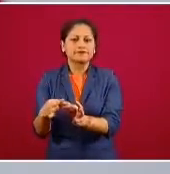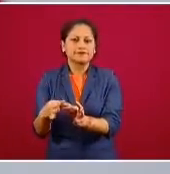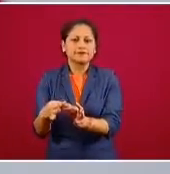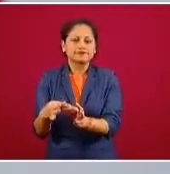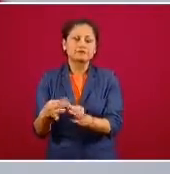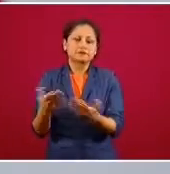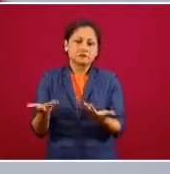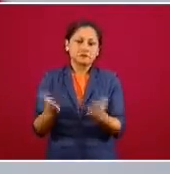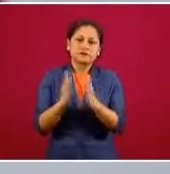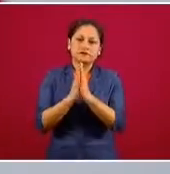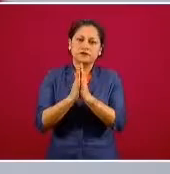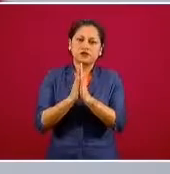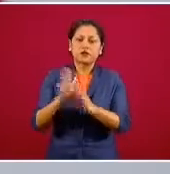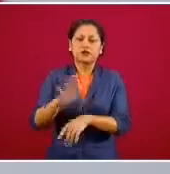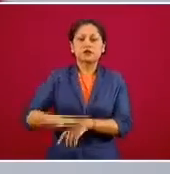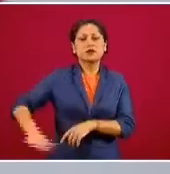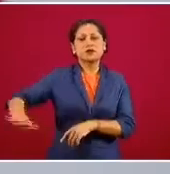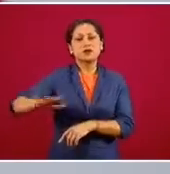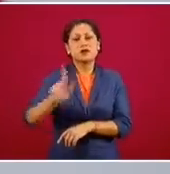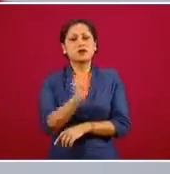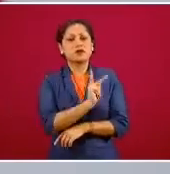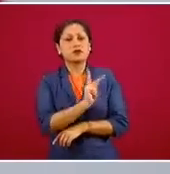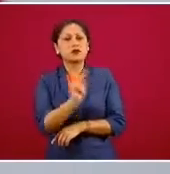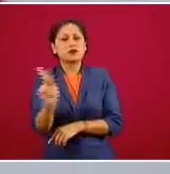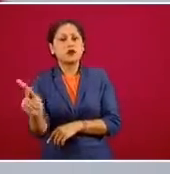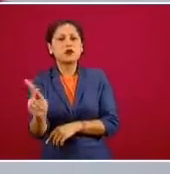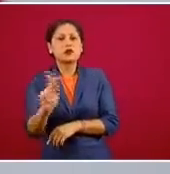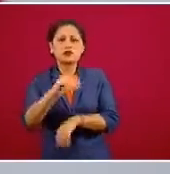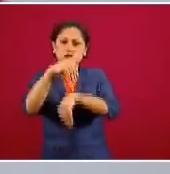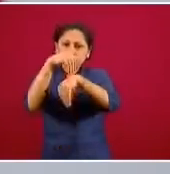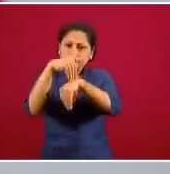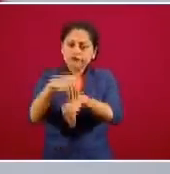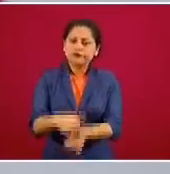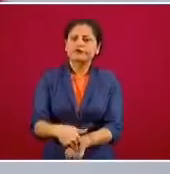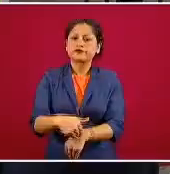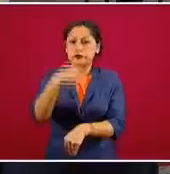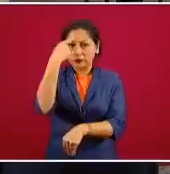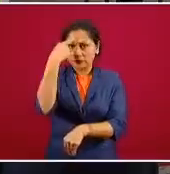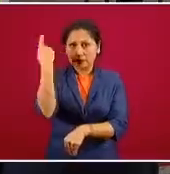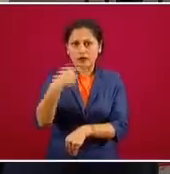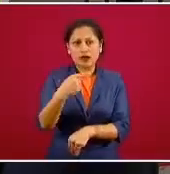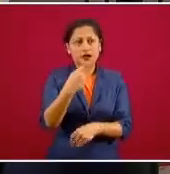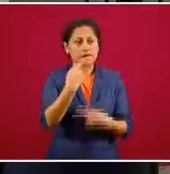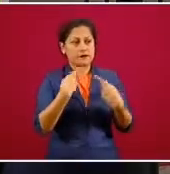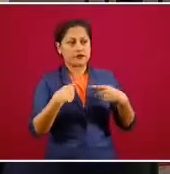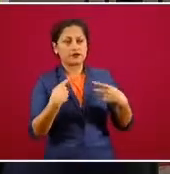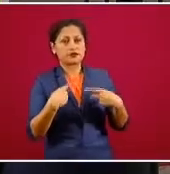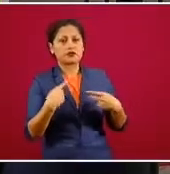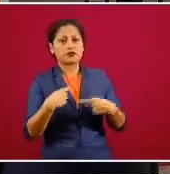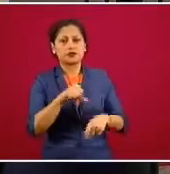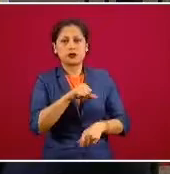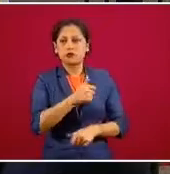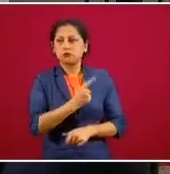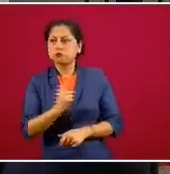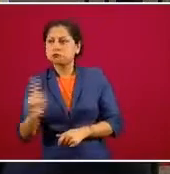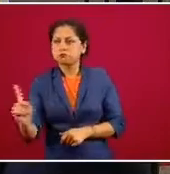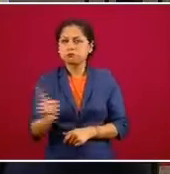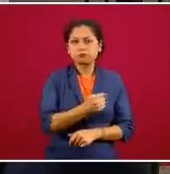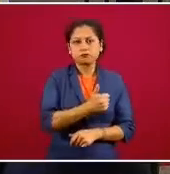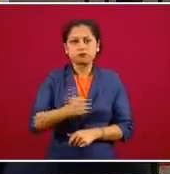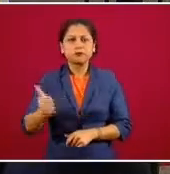pueda facilitarse el cumplimiento por parte de los trabajadores y las trabajadoras. Tercera